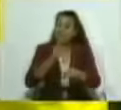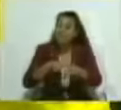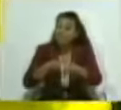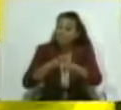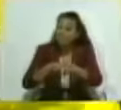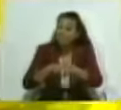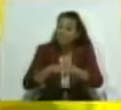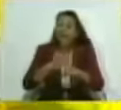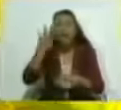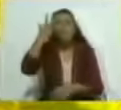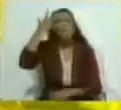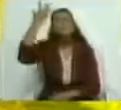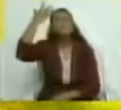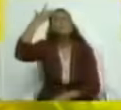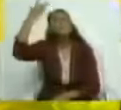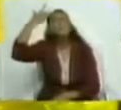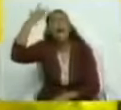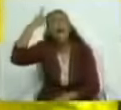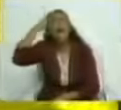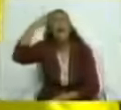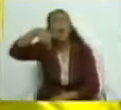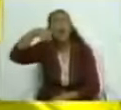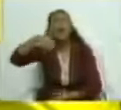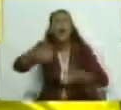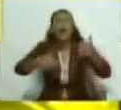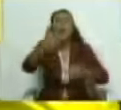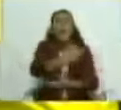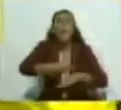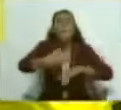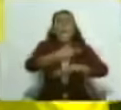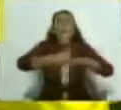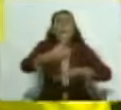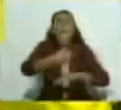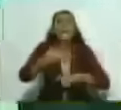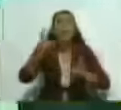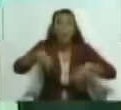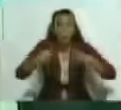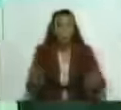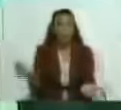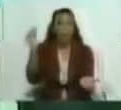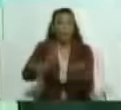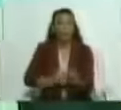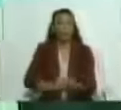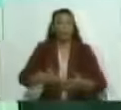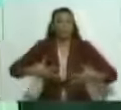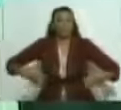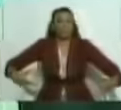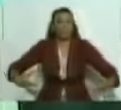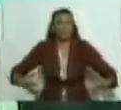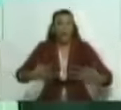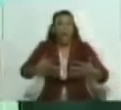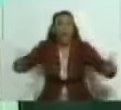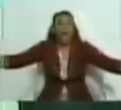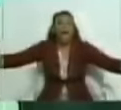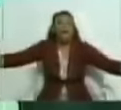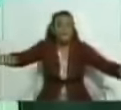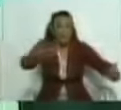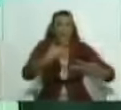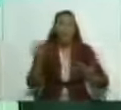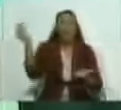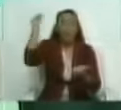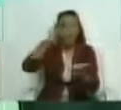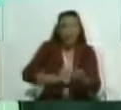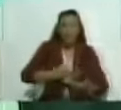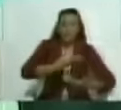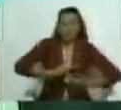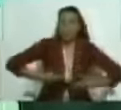es de ilusos pensar que hoy los que son gobierno van a venir y se van y van a abrir los brazos para que venga yo